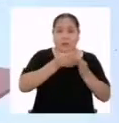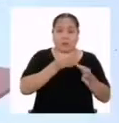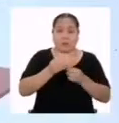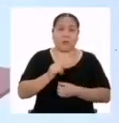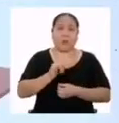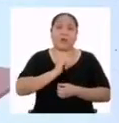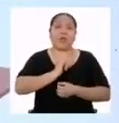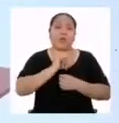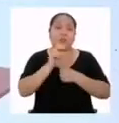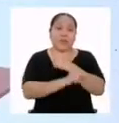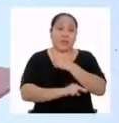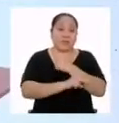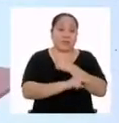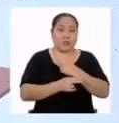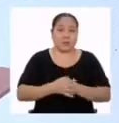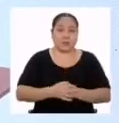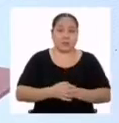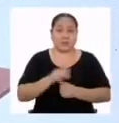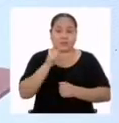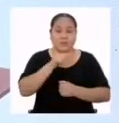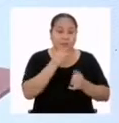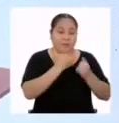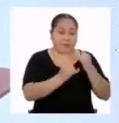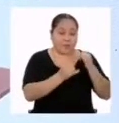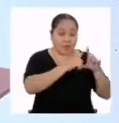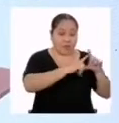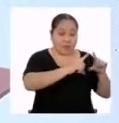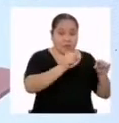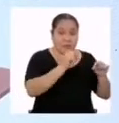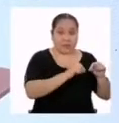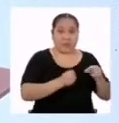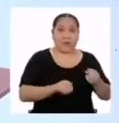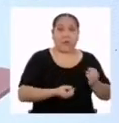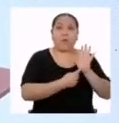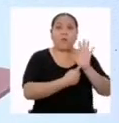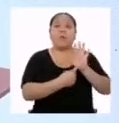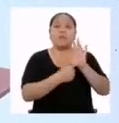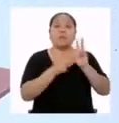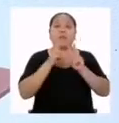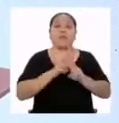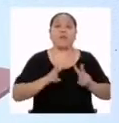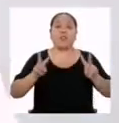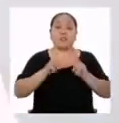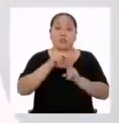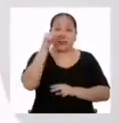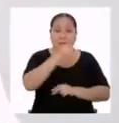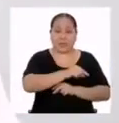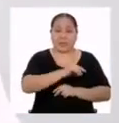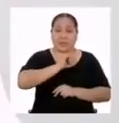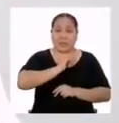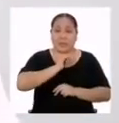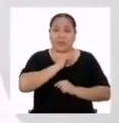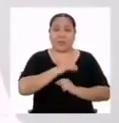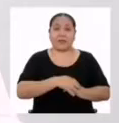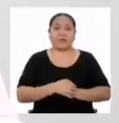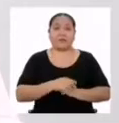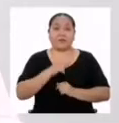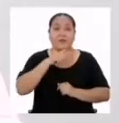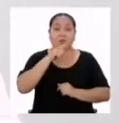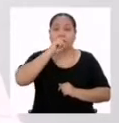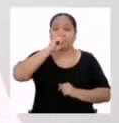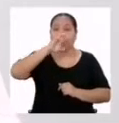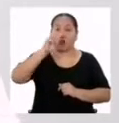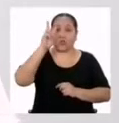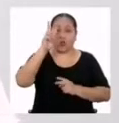nacional. Finalmente, cierra permitiéndonos identificar los valores que configuran esa identidad. Has mencionado dos